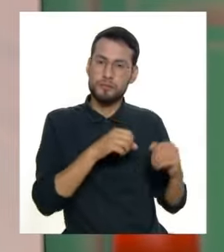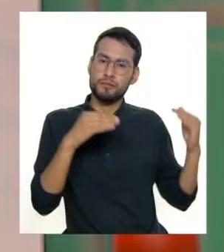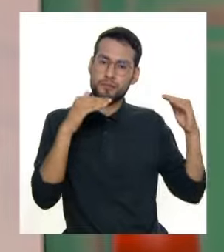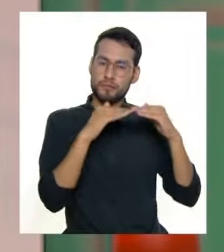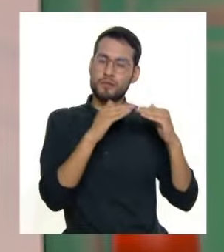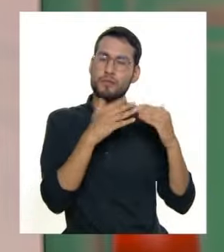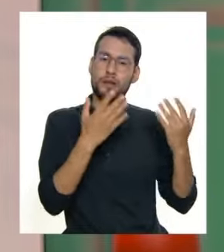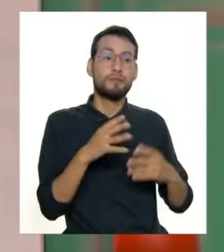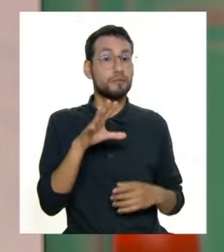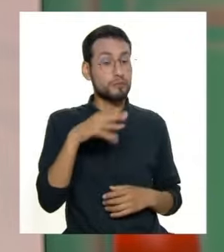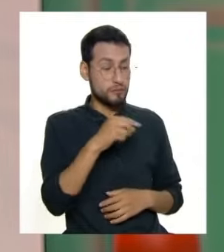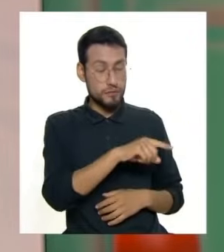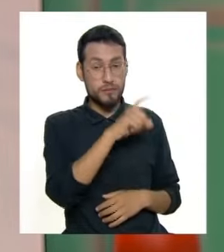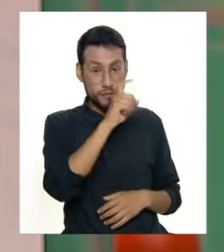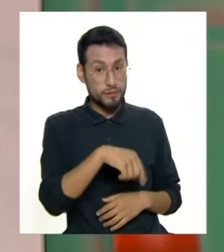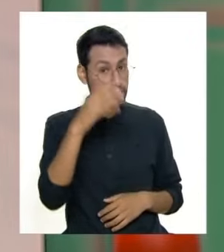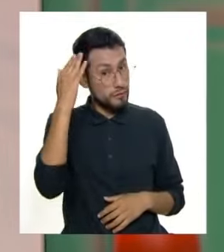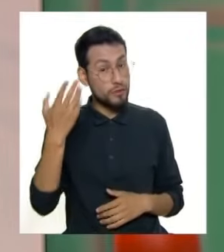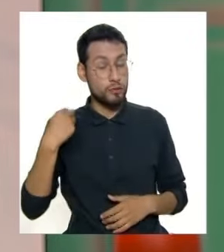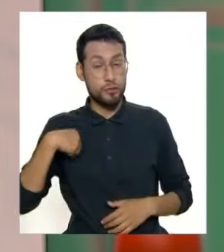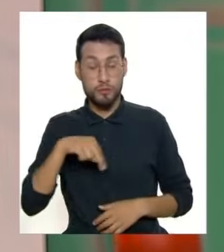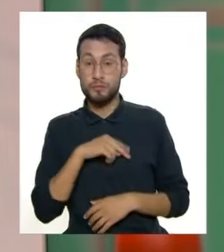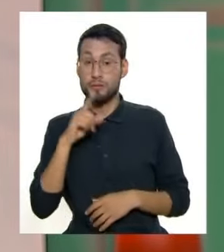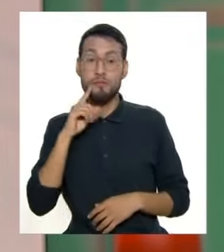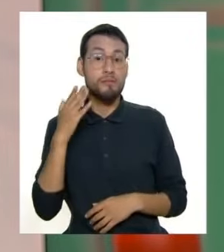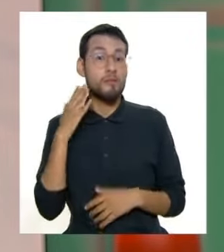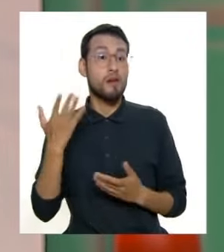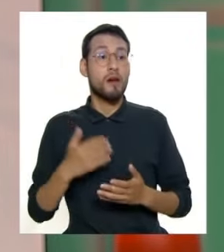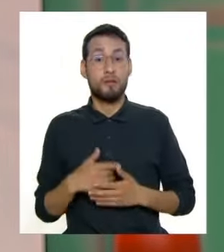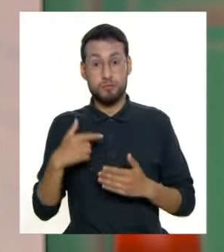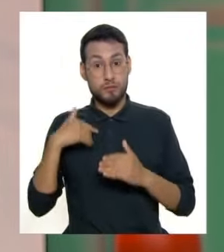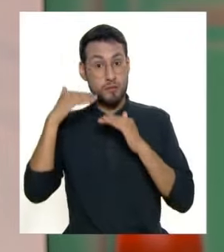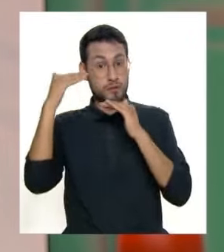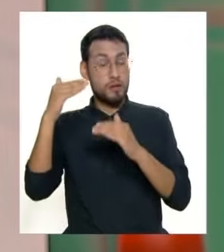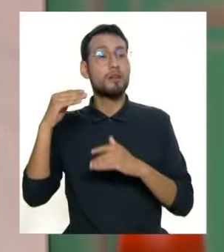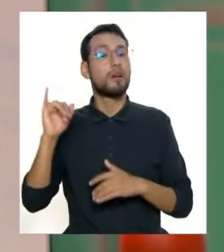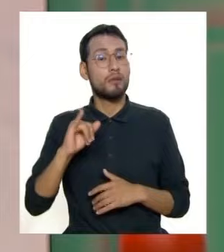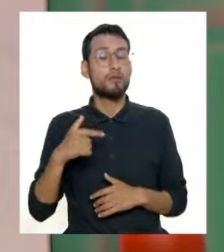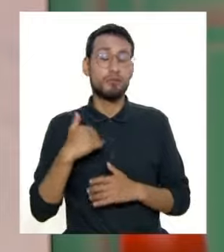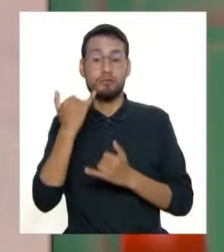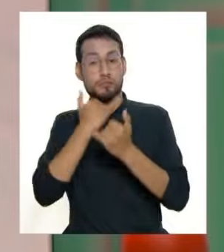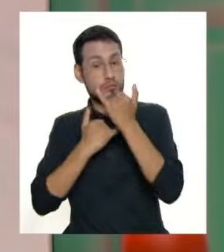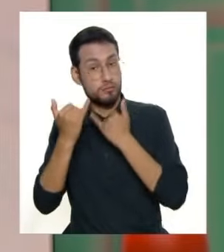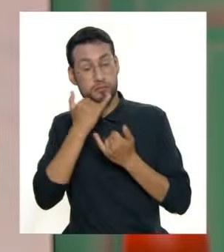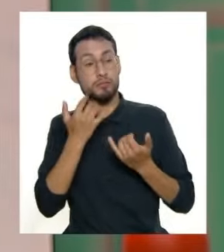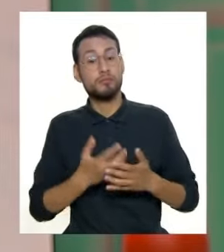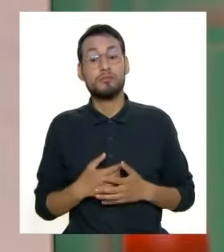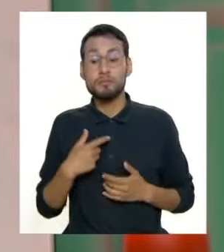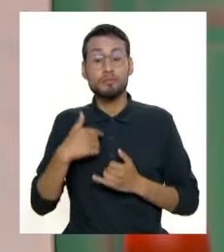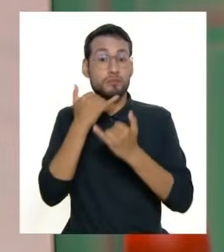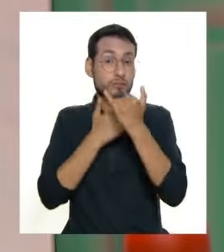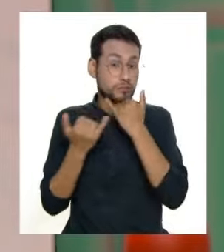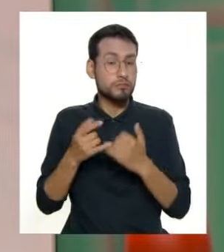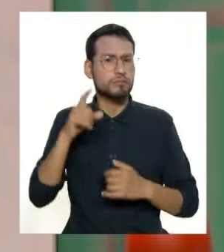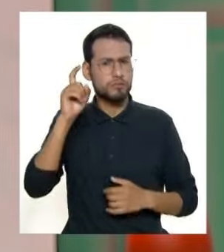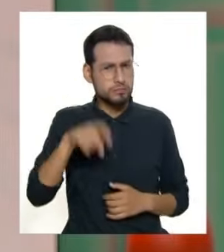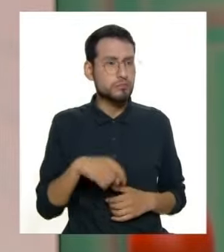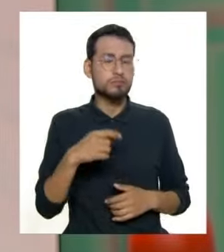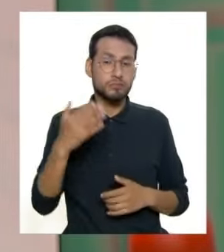par en par, porque también ellos tienen que saber que nosotros como padres, como adultos, también nos equivocamos. Y cuando nos equivocamos, hay